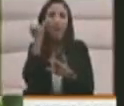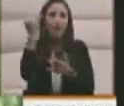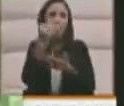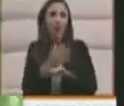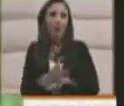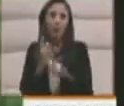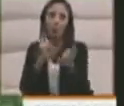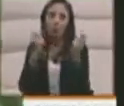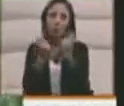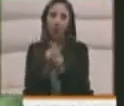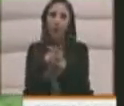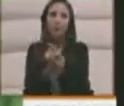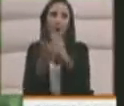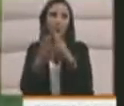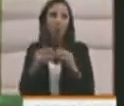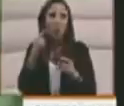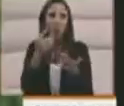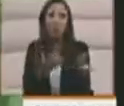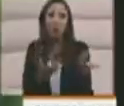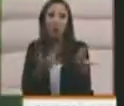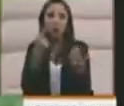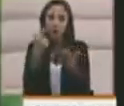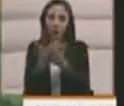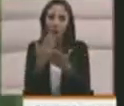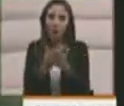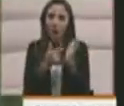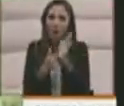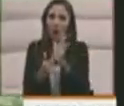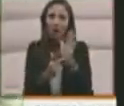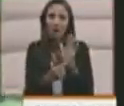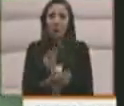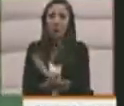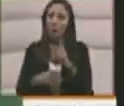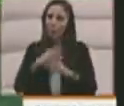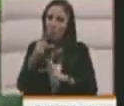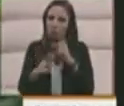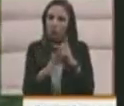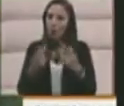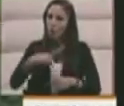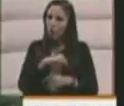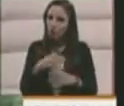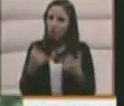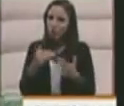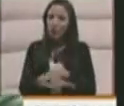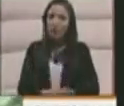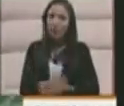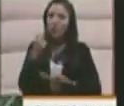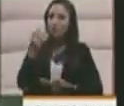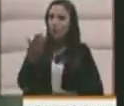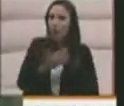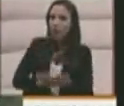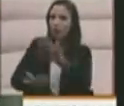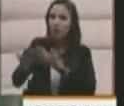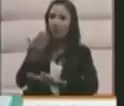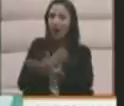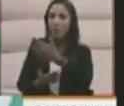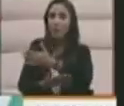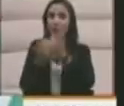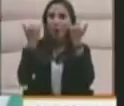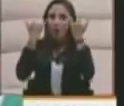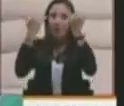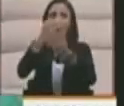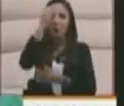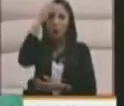cambio de vivencia entre humanos es a través de intercambiarnos nosotros nuestros saberes y de